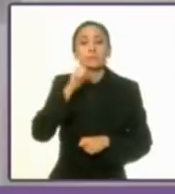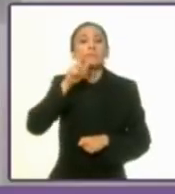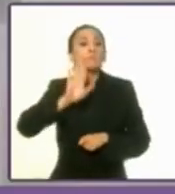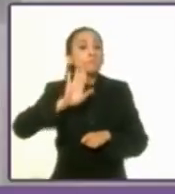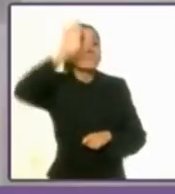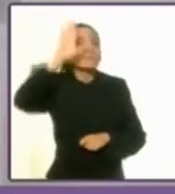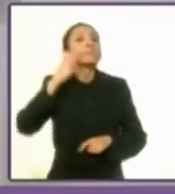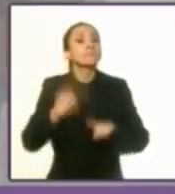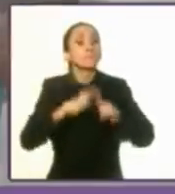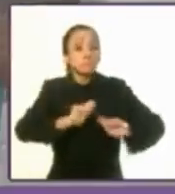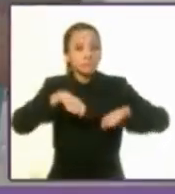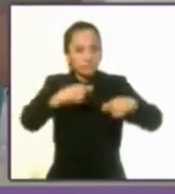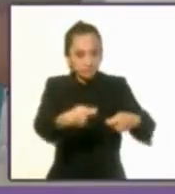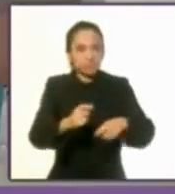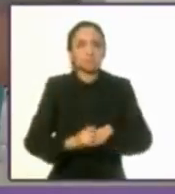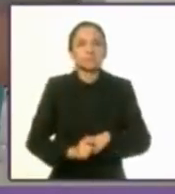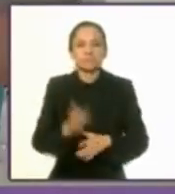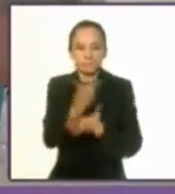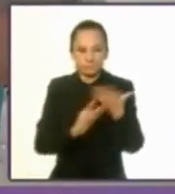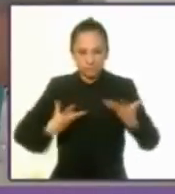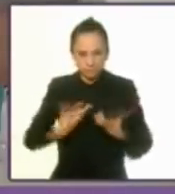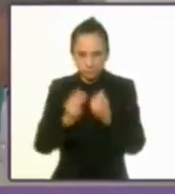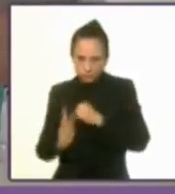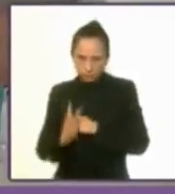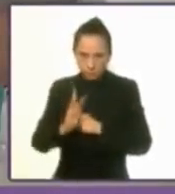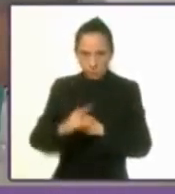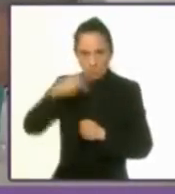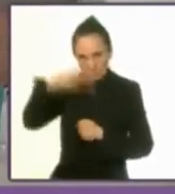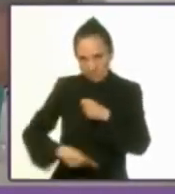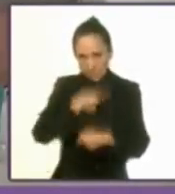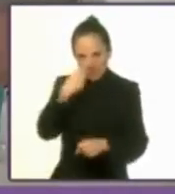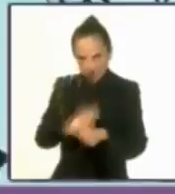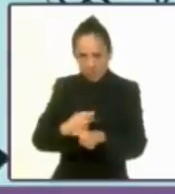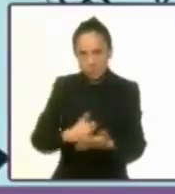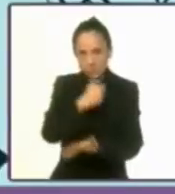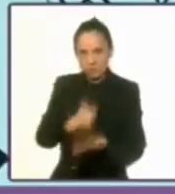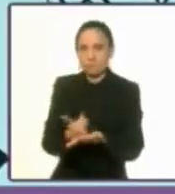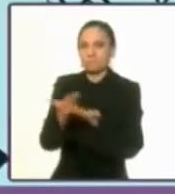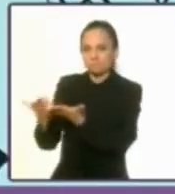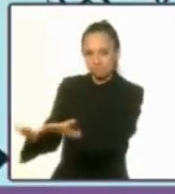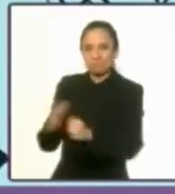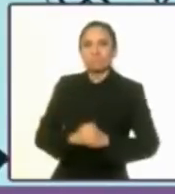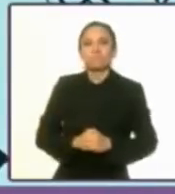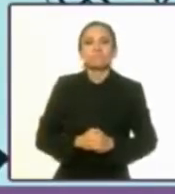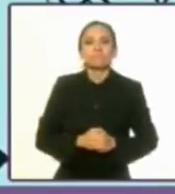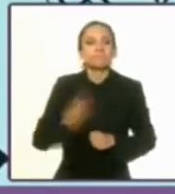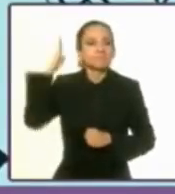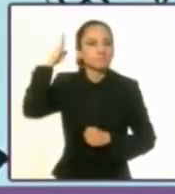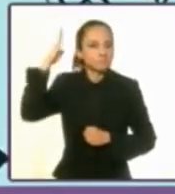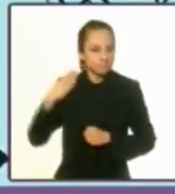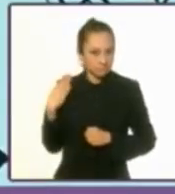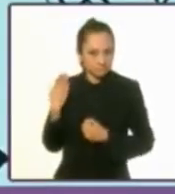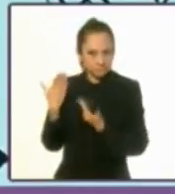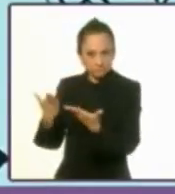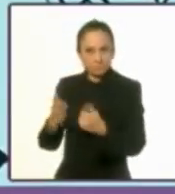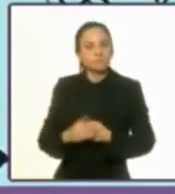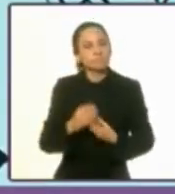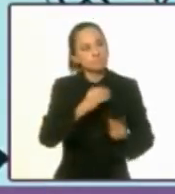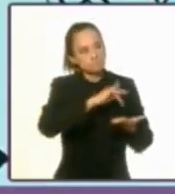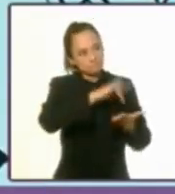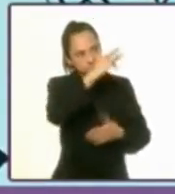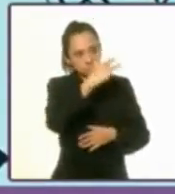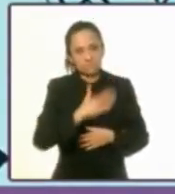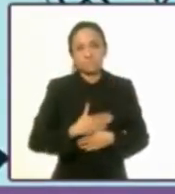por la ciudad de mexico al frente alejandra barrales adelante candidata muchas veces es muy importante comentar que mi